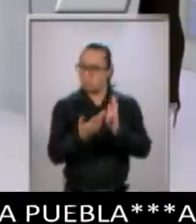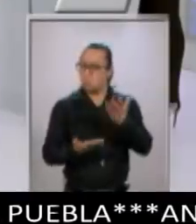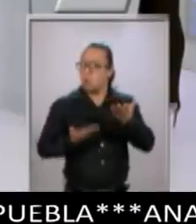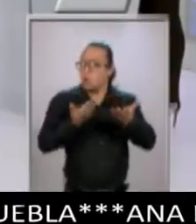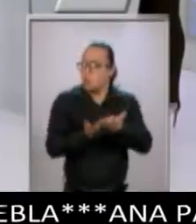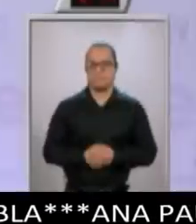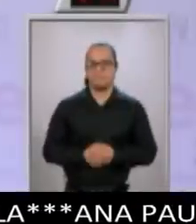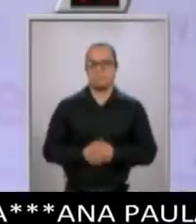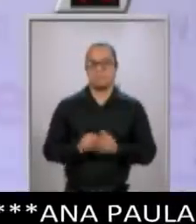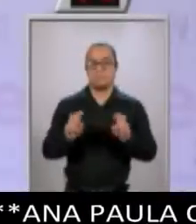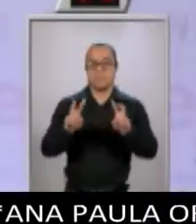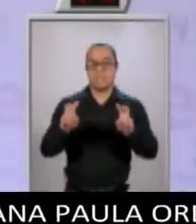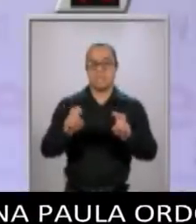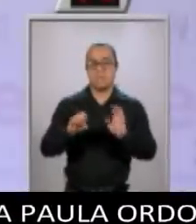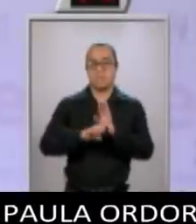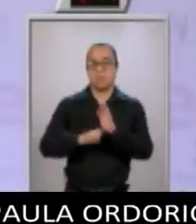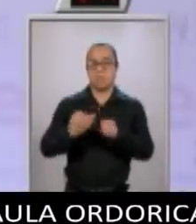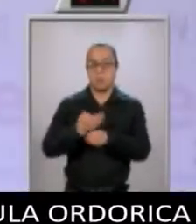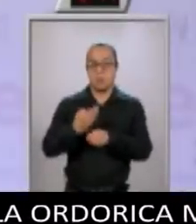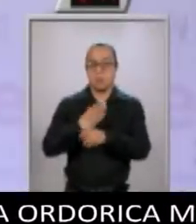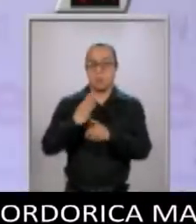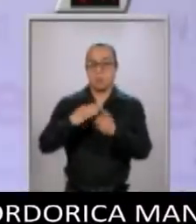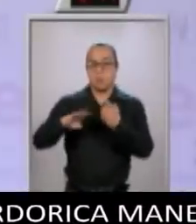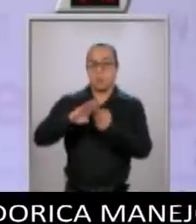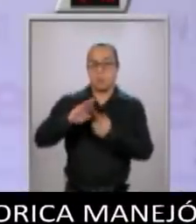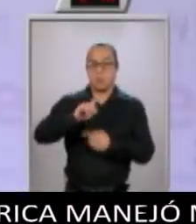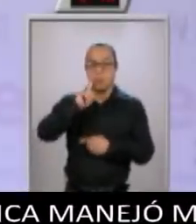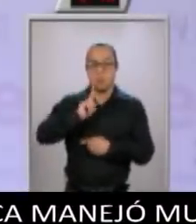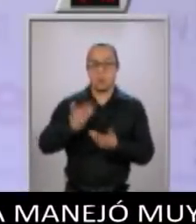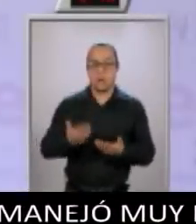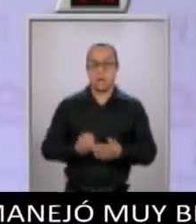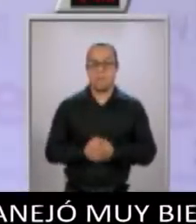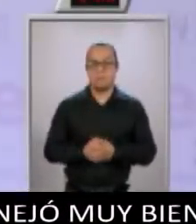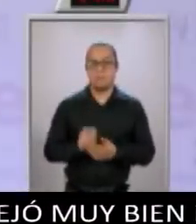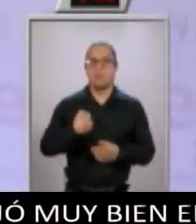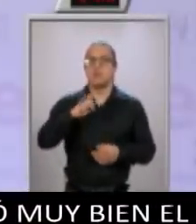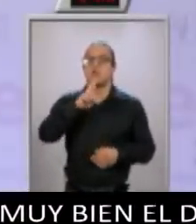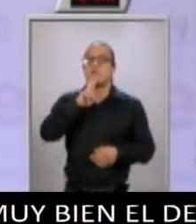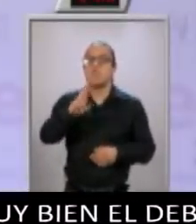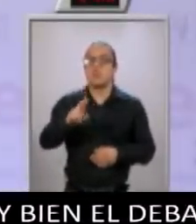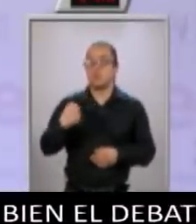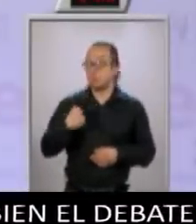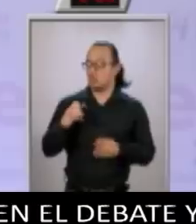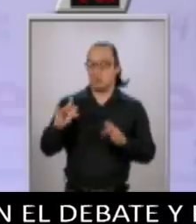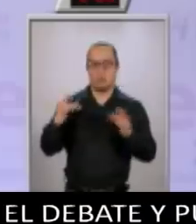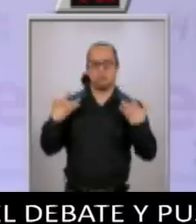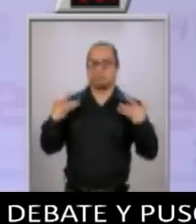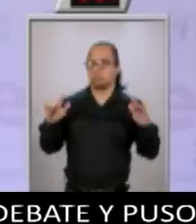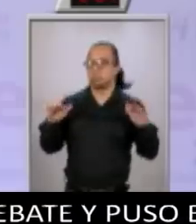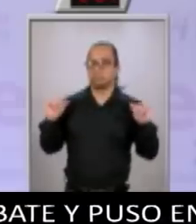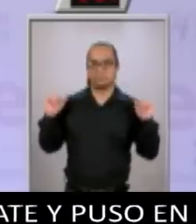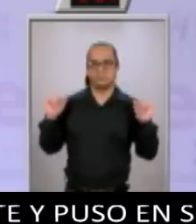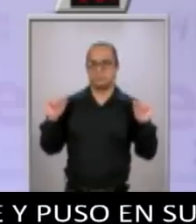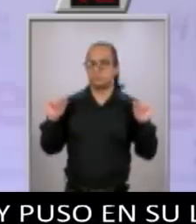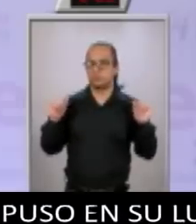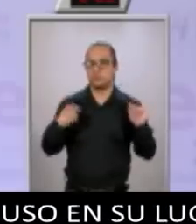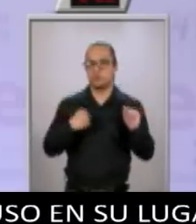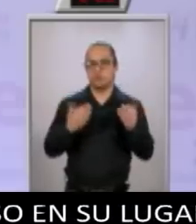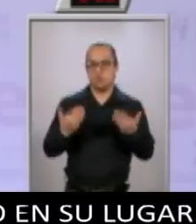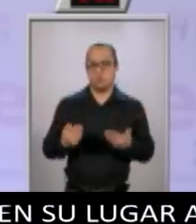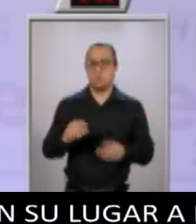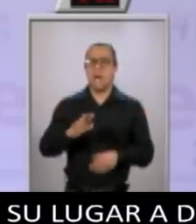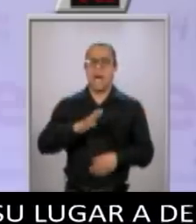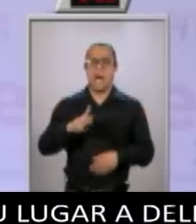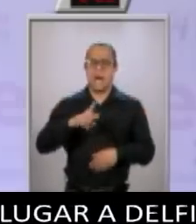asociado, el que más asociado con la corrupción en México, no tuvo ninguna propuesta, no tiene en su página. Si tú